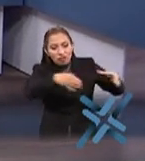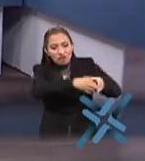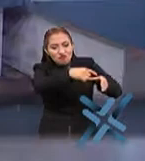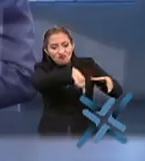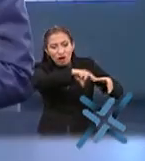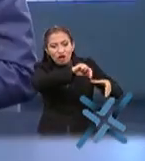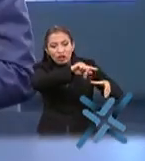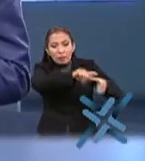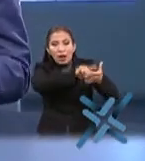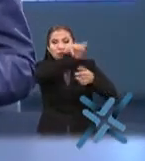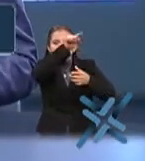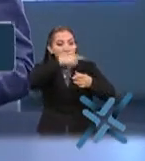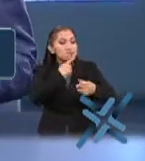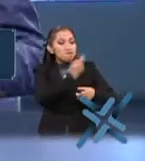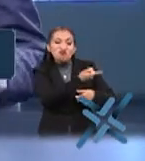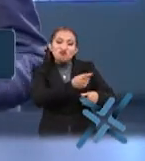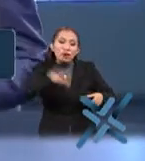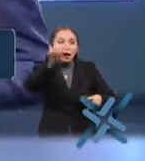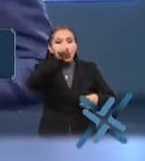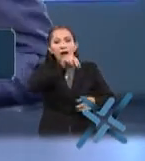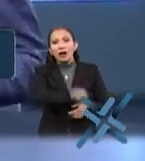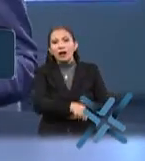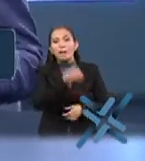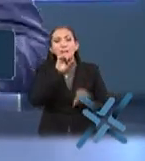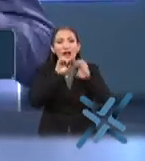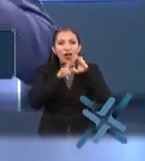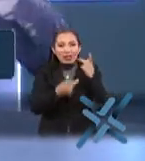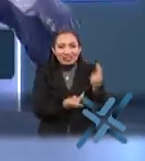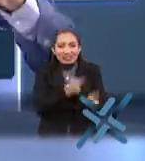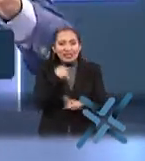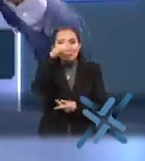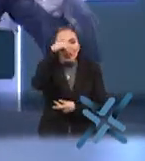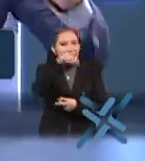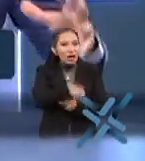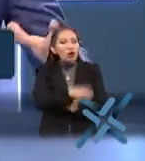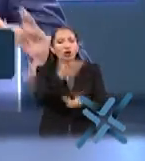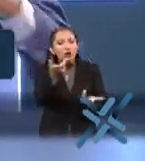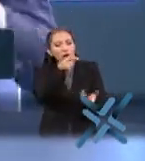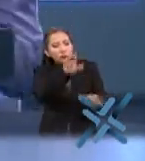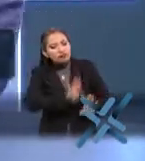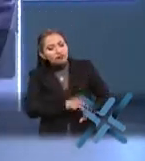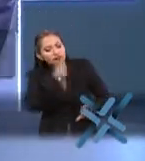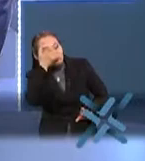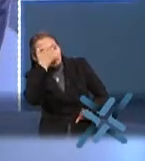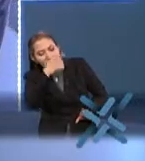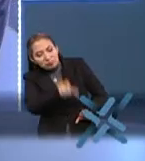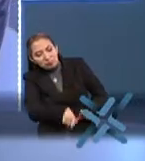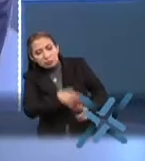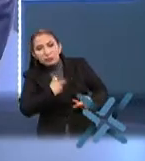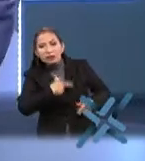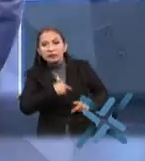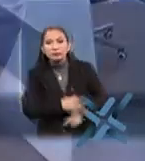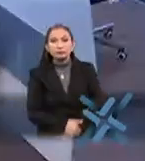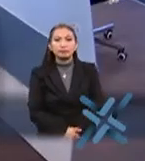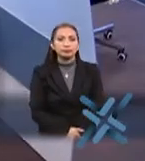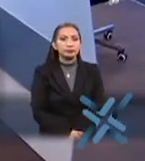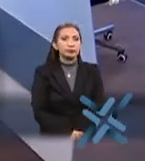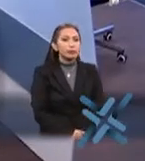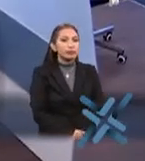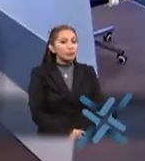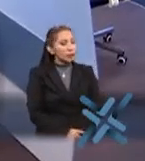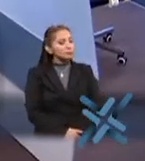Tienen corresponsales en todo el mundo, por supuesto periodistas en México. Platíquenos de este otro perfil tan importante para la agencia.